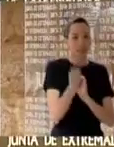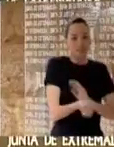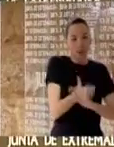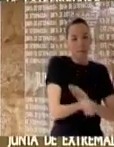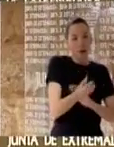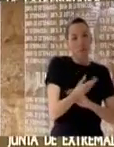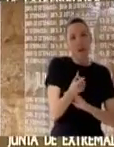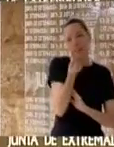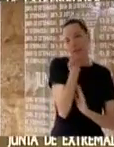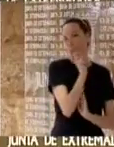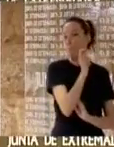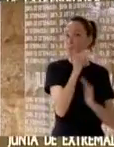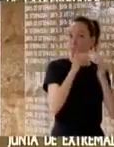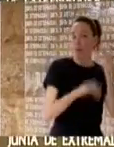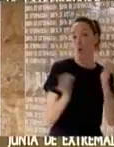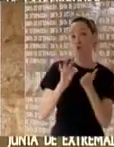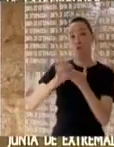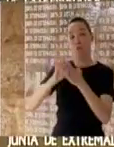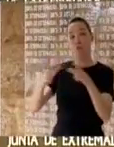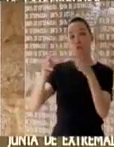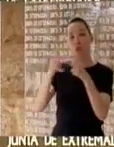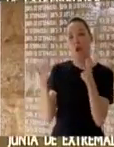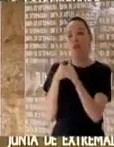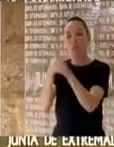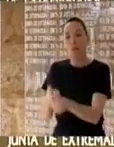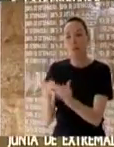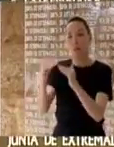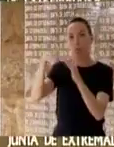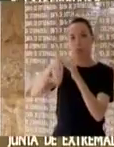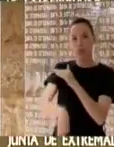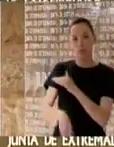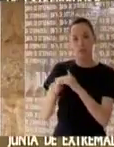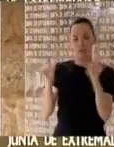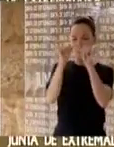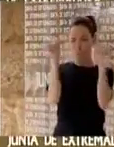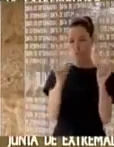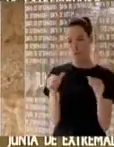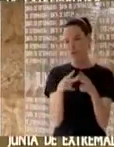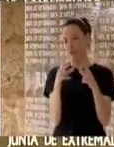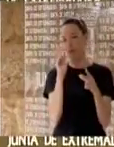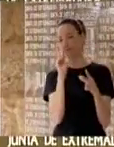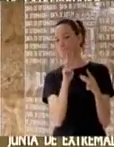una infrafinanciación de los servicios sociales y de la dependencia. Y ese no es el modelo de sociedad que nosotros queremos.